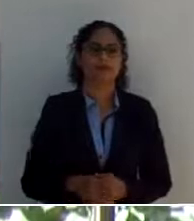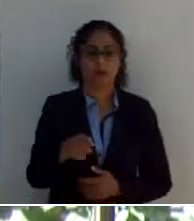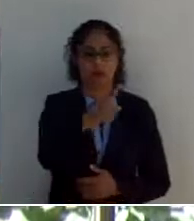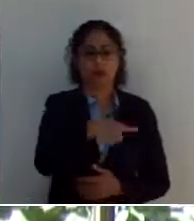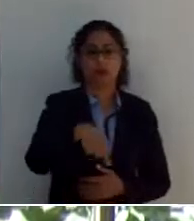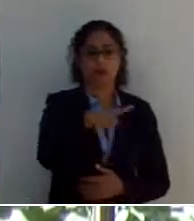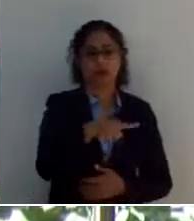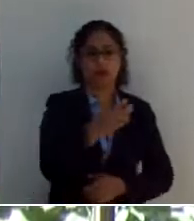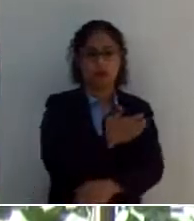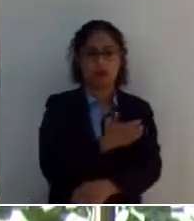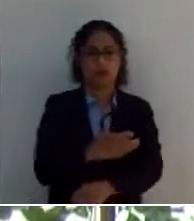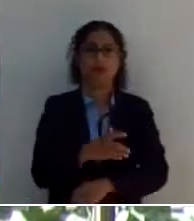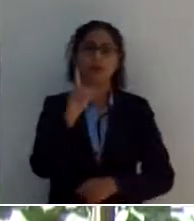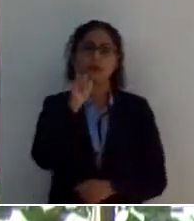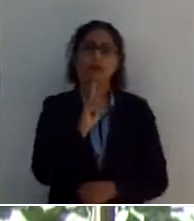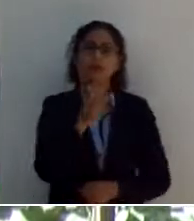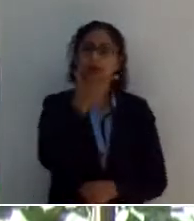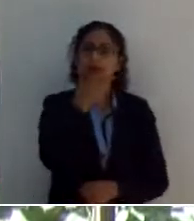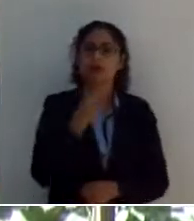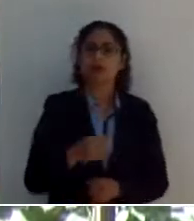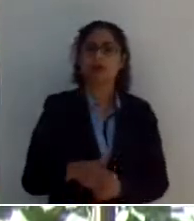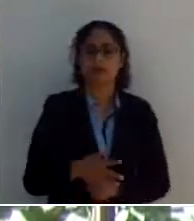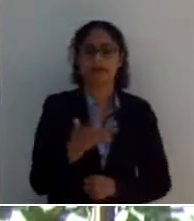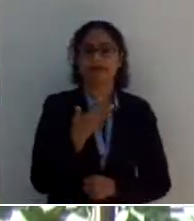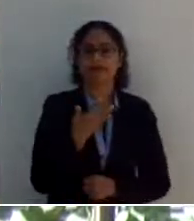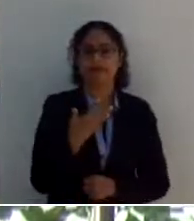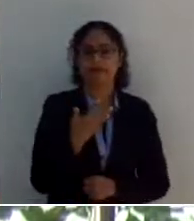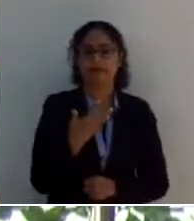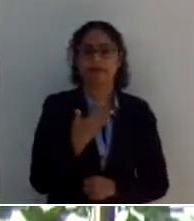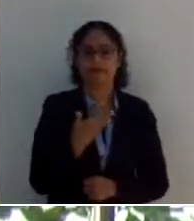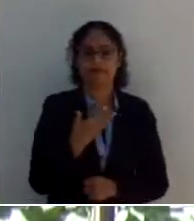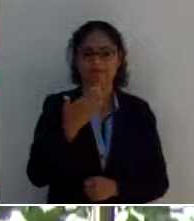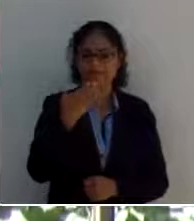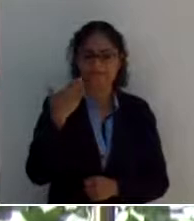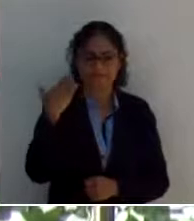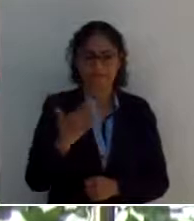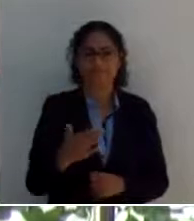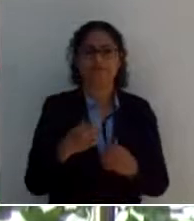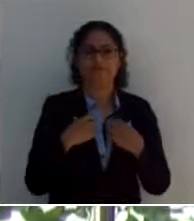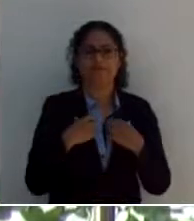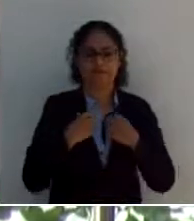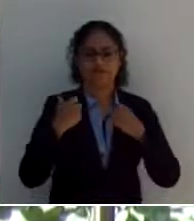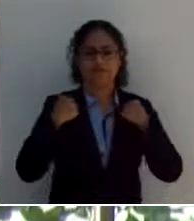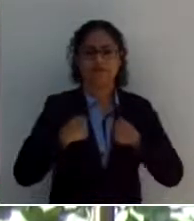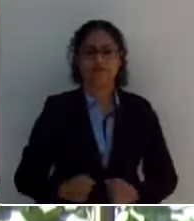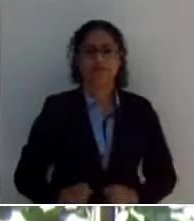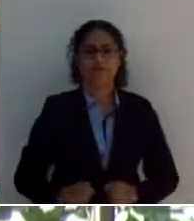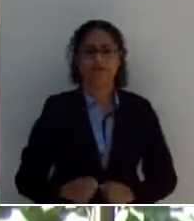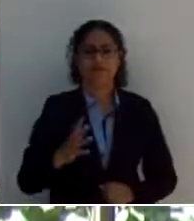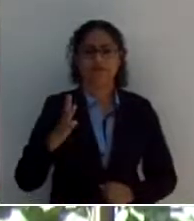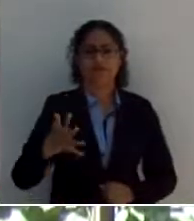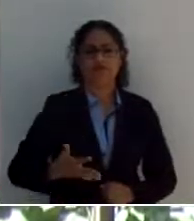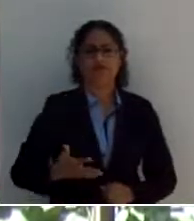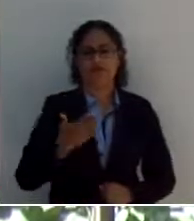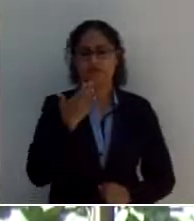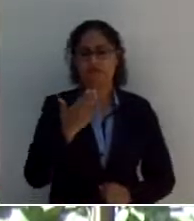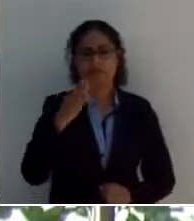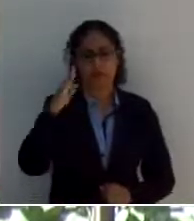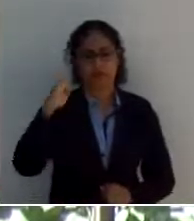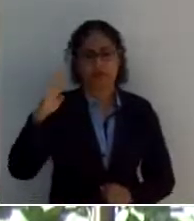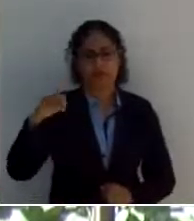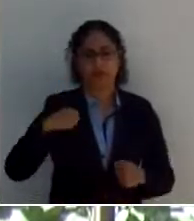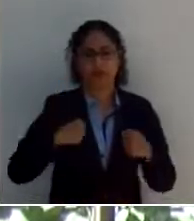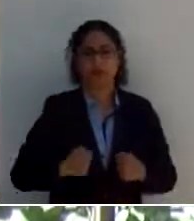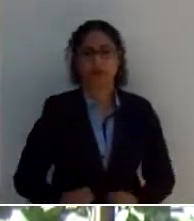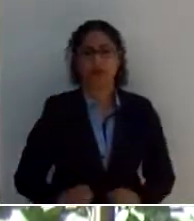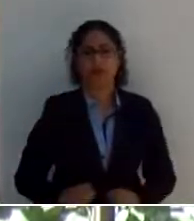Ustedes, compañeras, compañeros, traen bien puesta la camiseta de Michoacán,